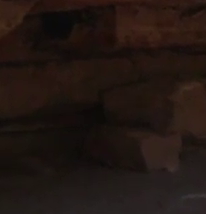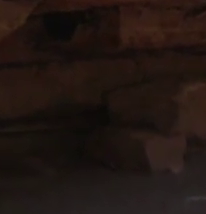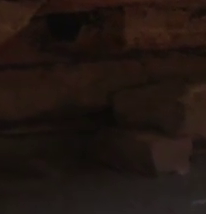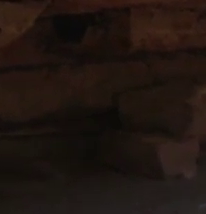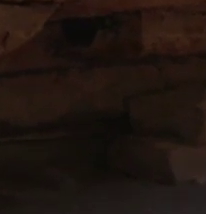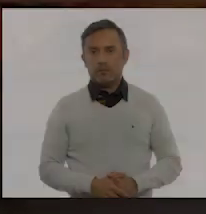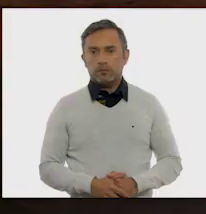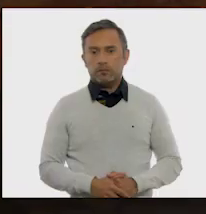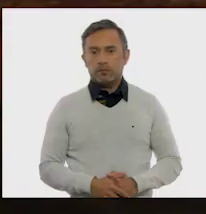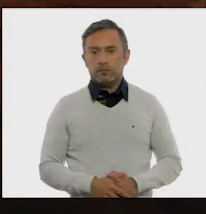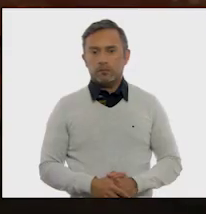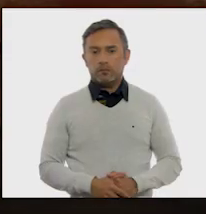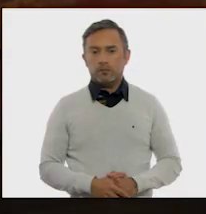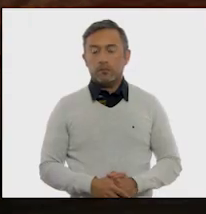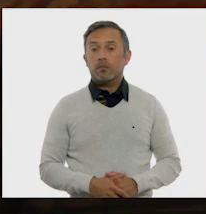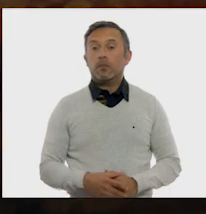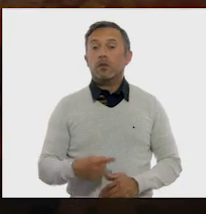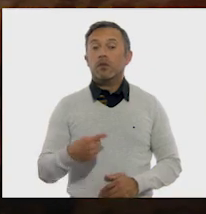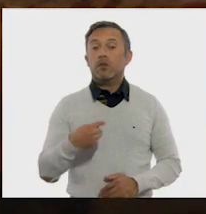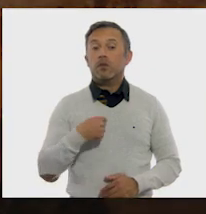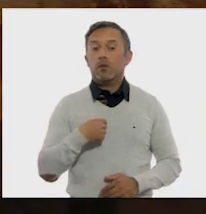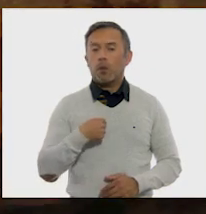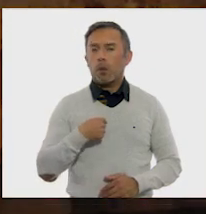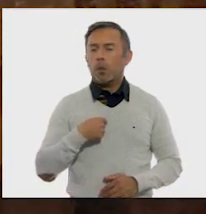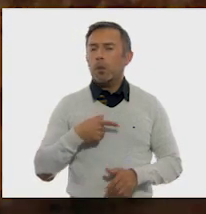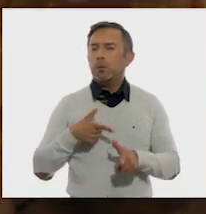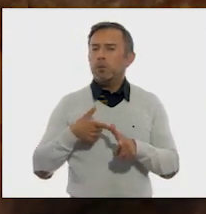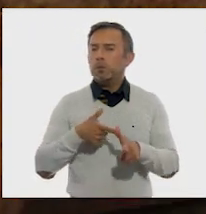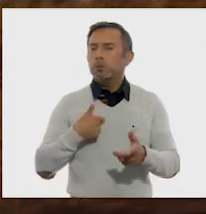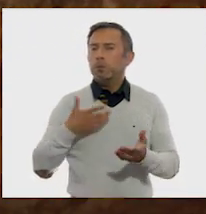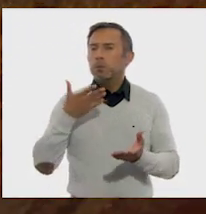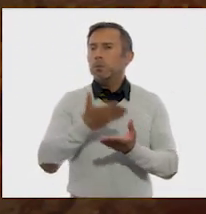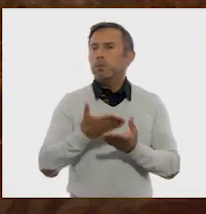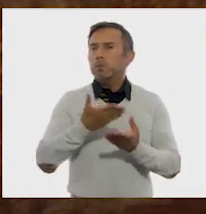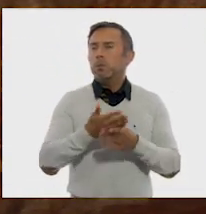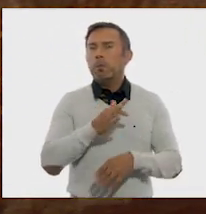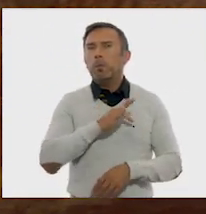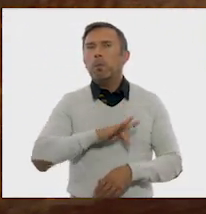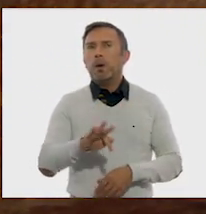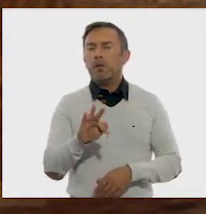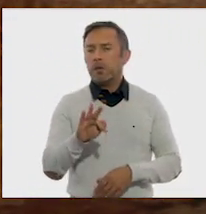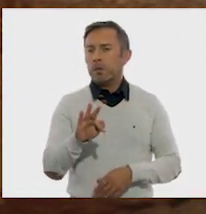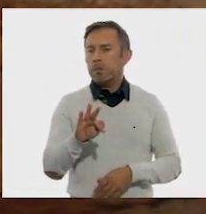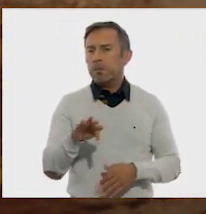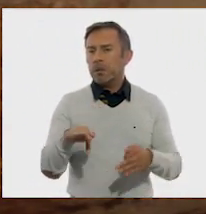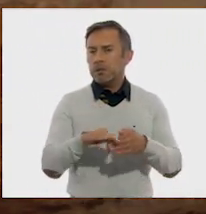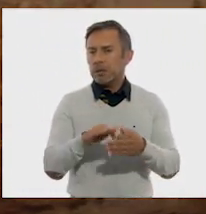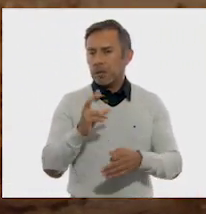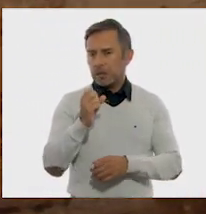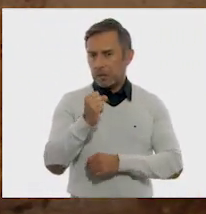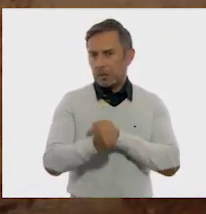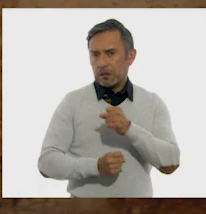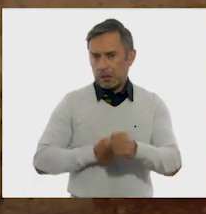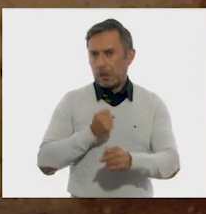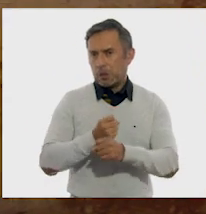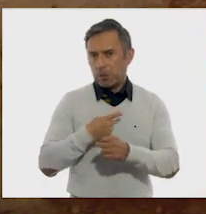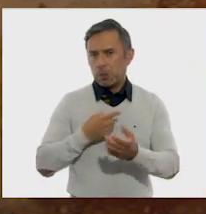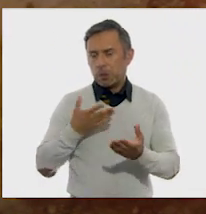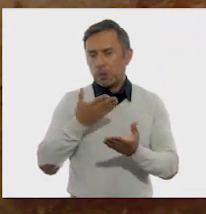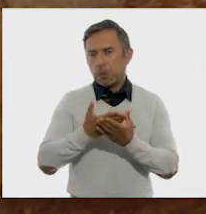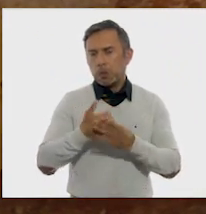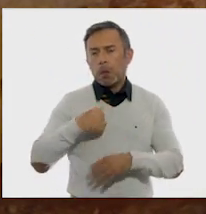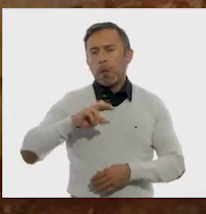Yo tengo aquí viniendo como unos 30 años. Cuando yo las miro, sí me siento,